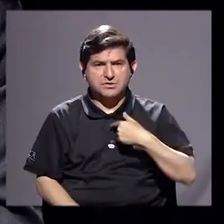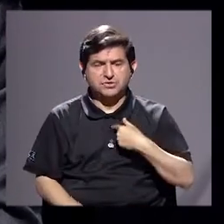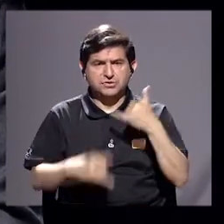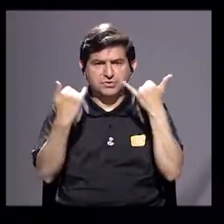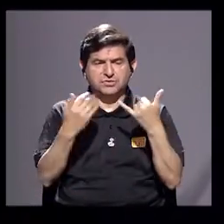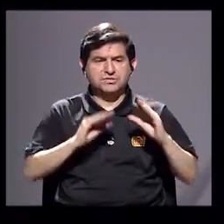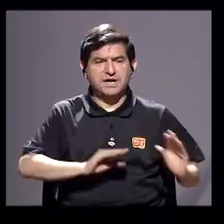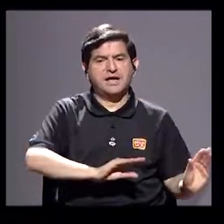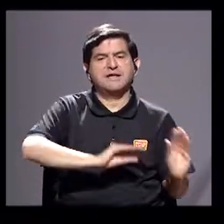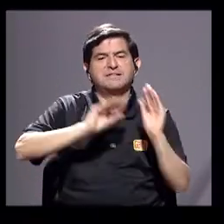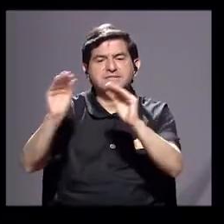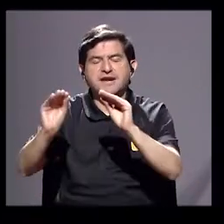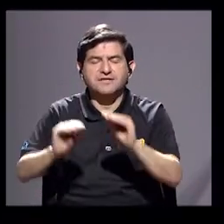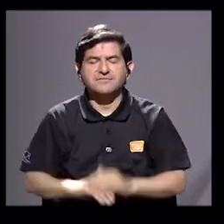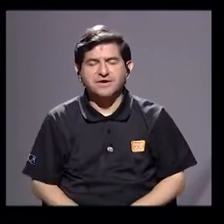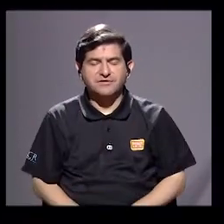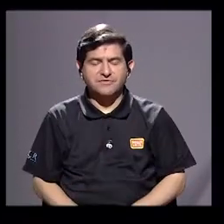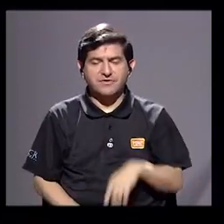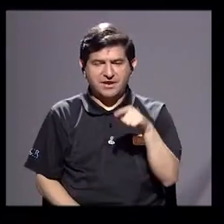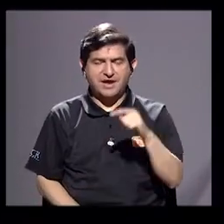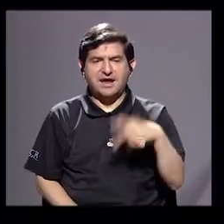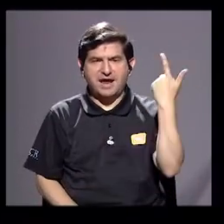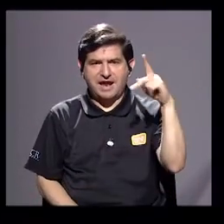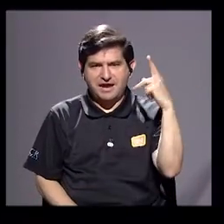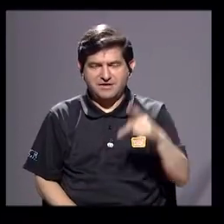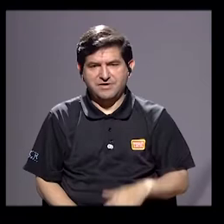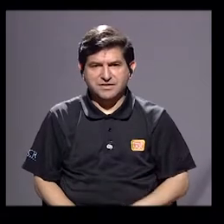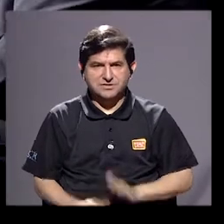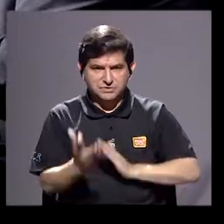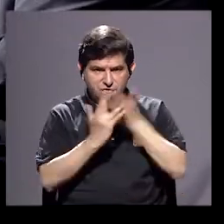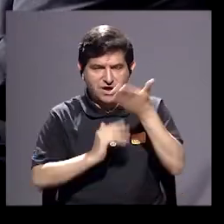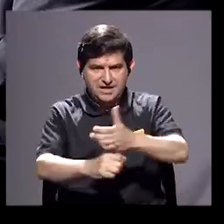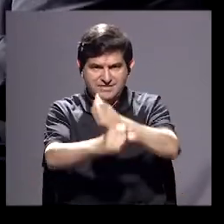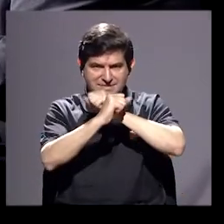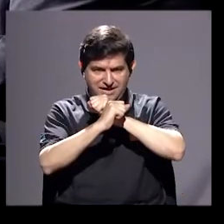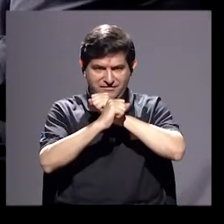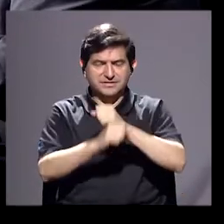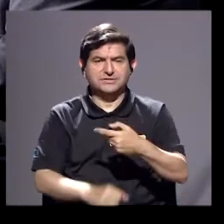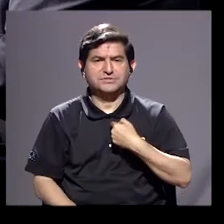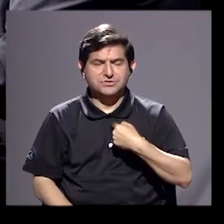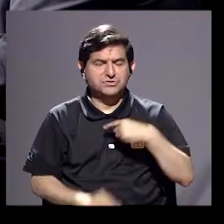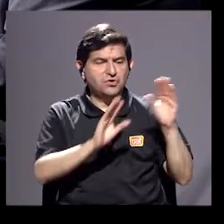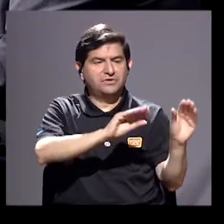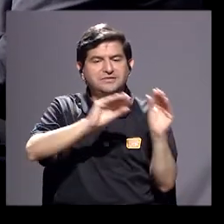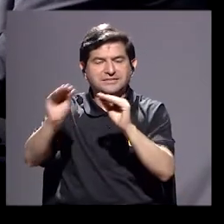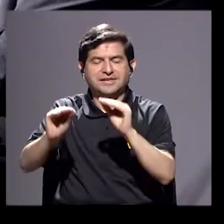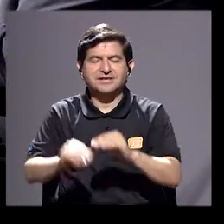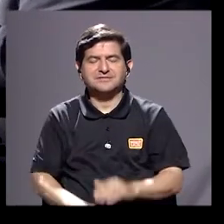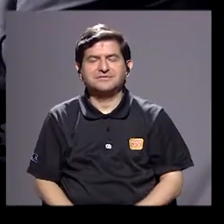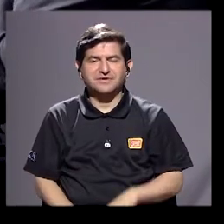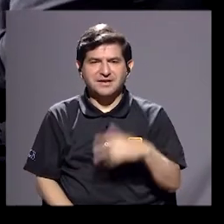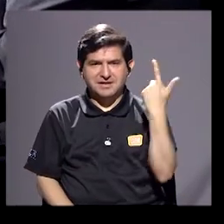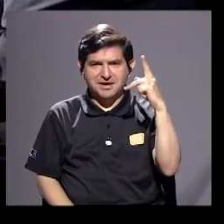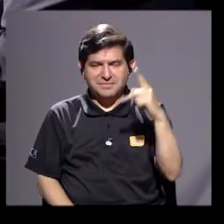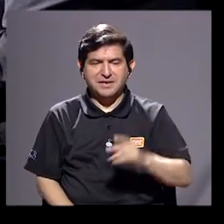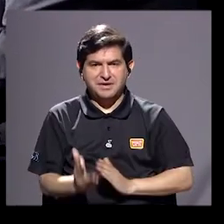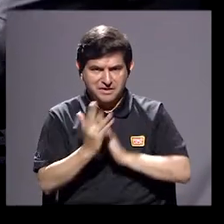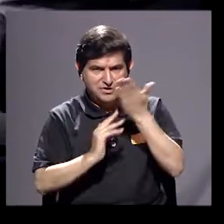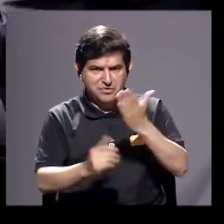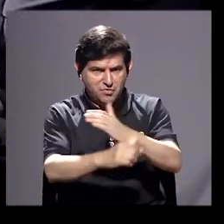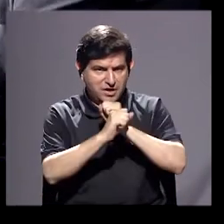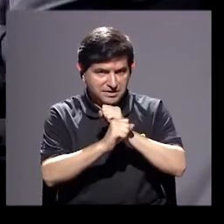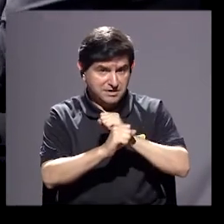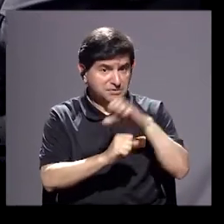y es uno de los mecanismos de gestión de riesgo transferir es el riesgo mediante seguros yo transfería ese riesgo qué pasa con eso bueno cuando